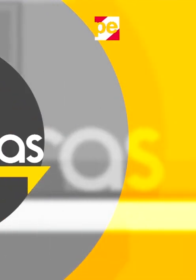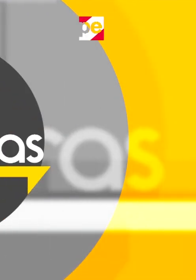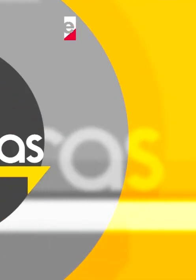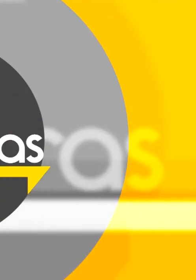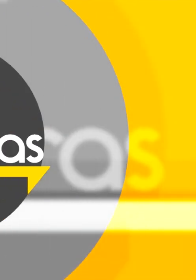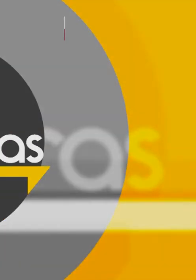¡Gracias!